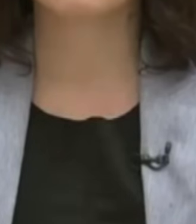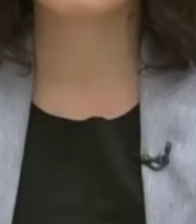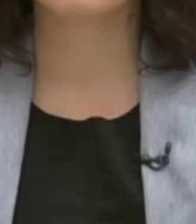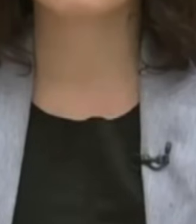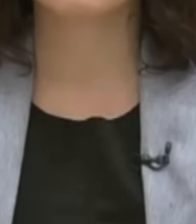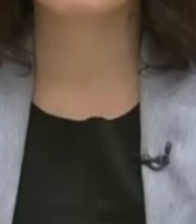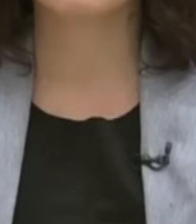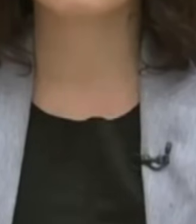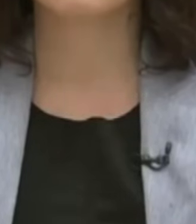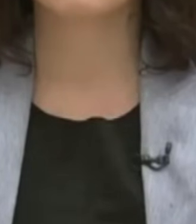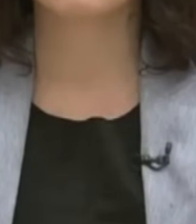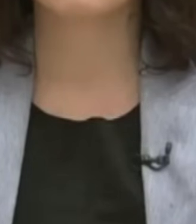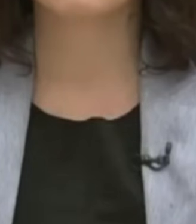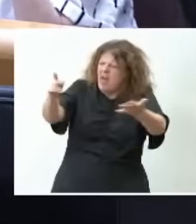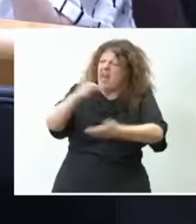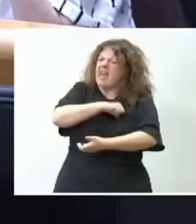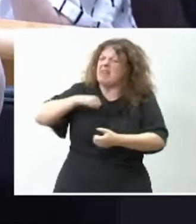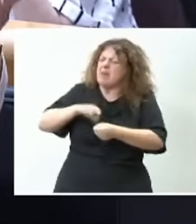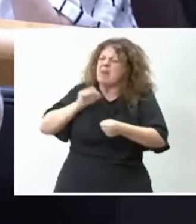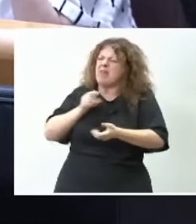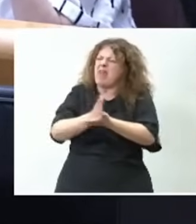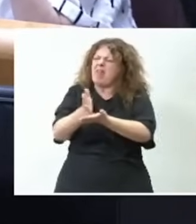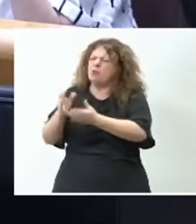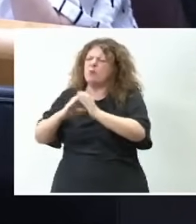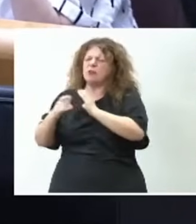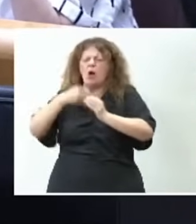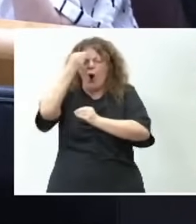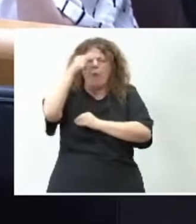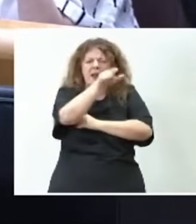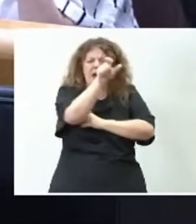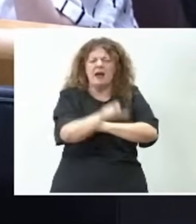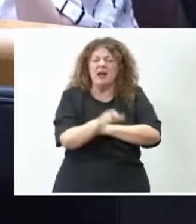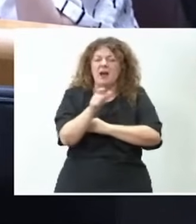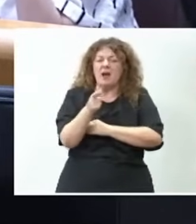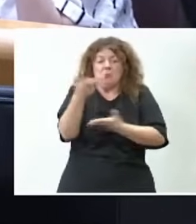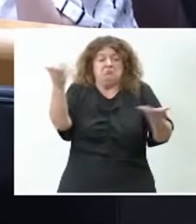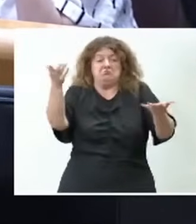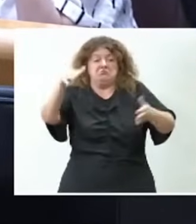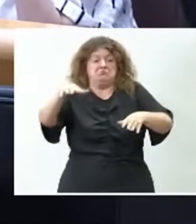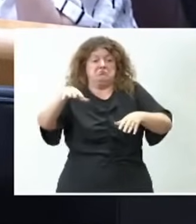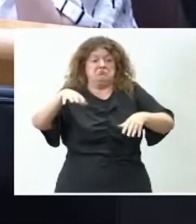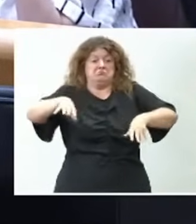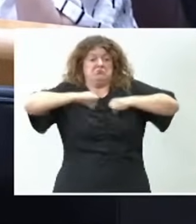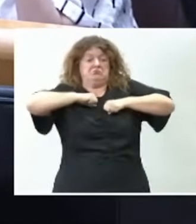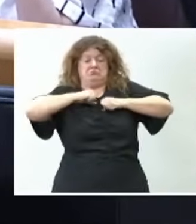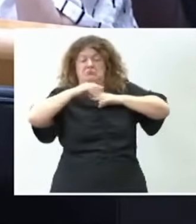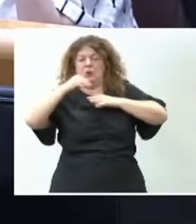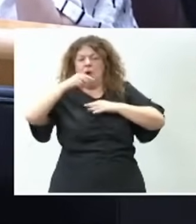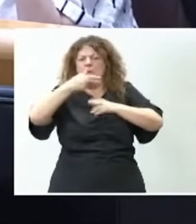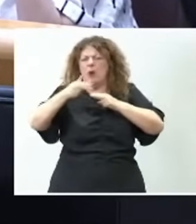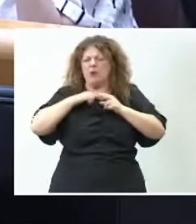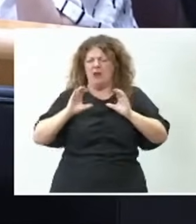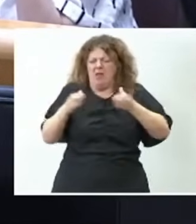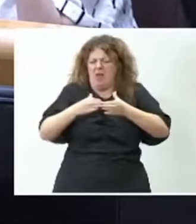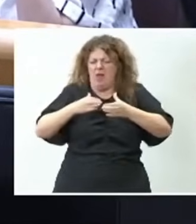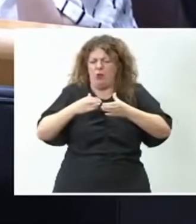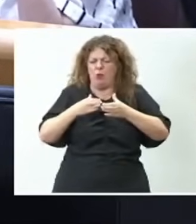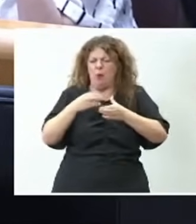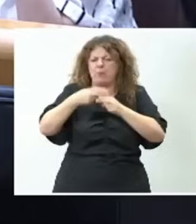faltar de nada. Que los van a atender. ¿Qué opinaría usted si un dirigente político, incluso de alguna dirección, de algún partido